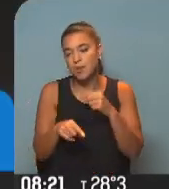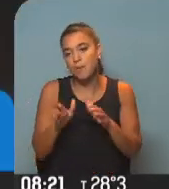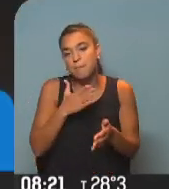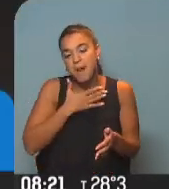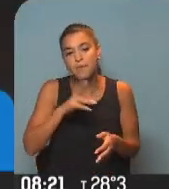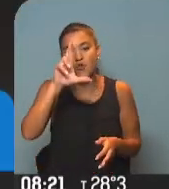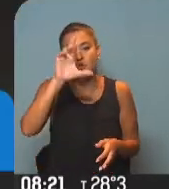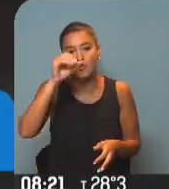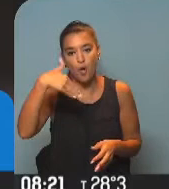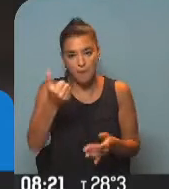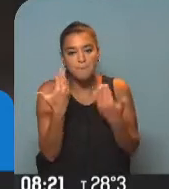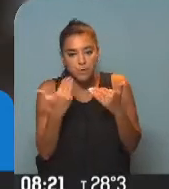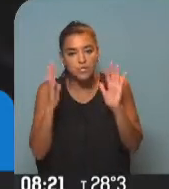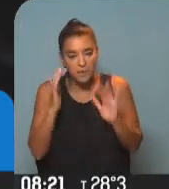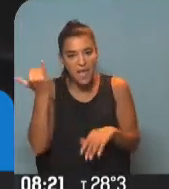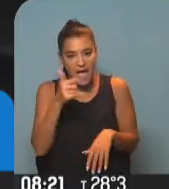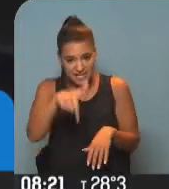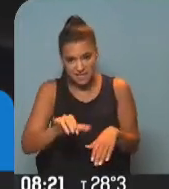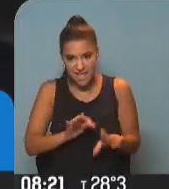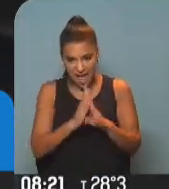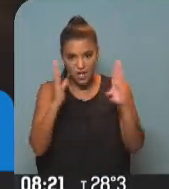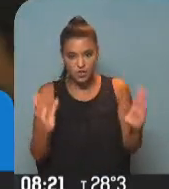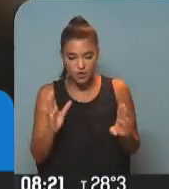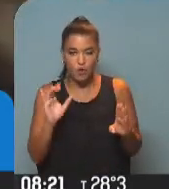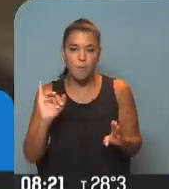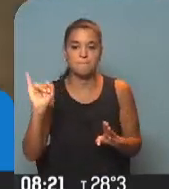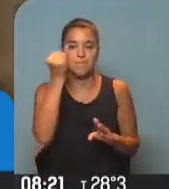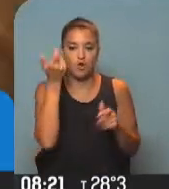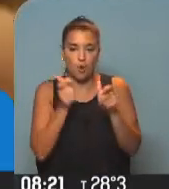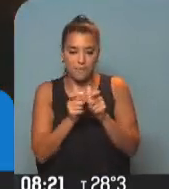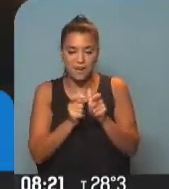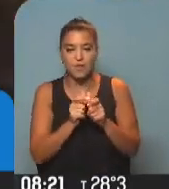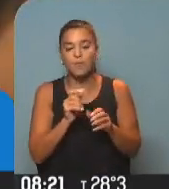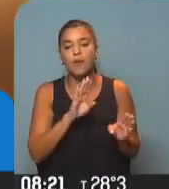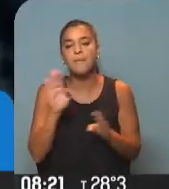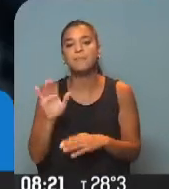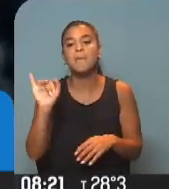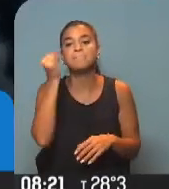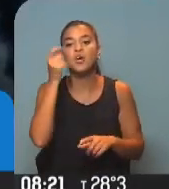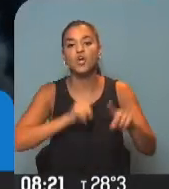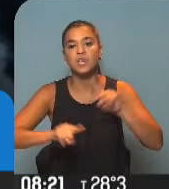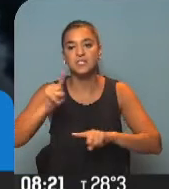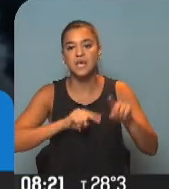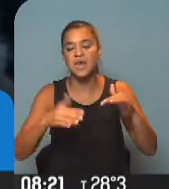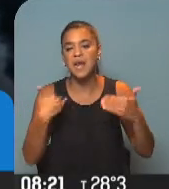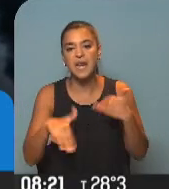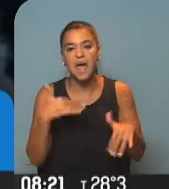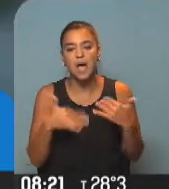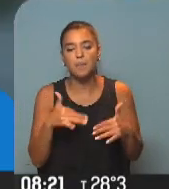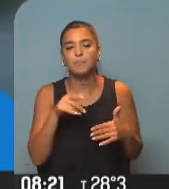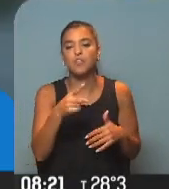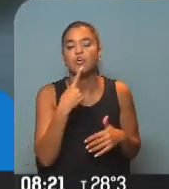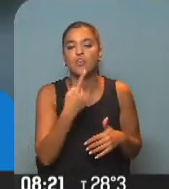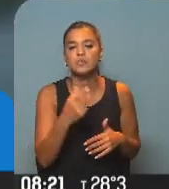tiene muchísimas posibilidades este año de llevarse Mejor Película. Pasamos a Mejor Dirección, es rapidísimo la cosa, la va a ganar